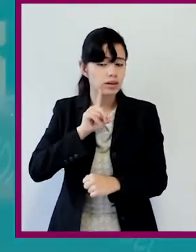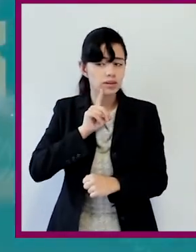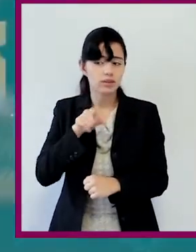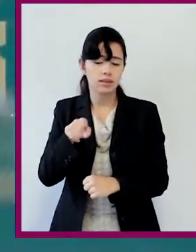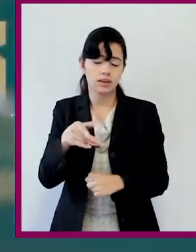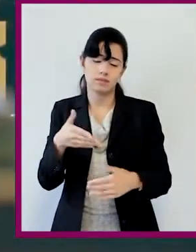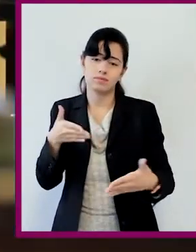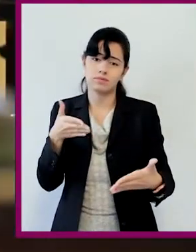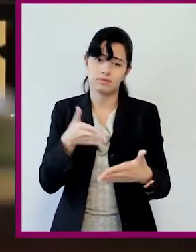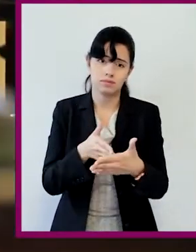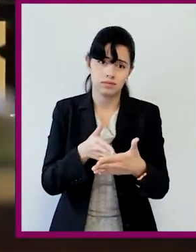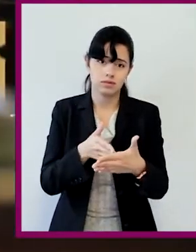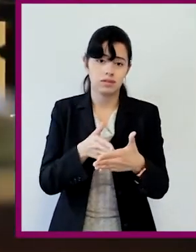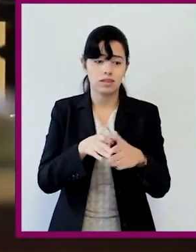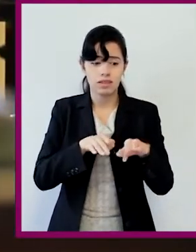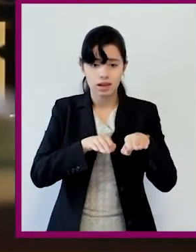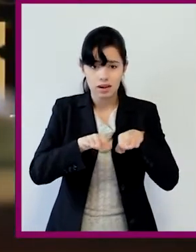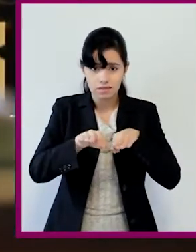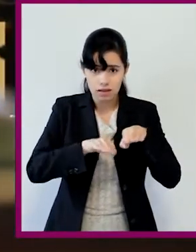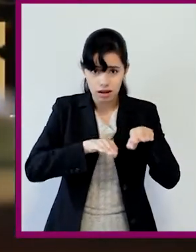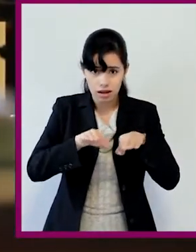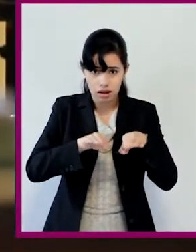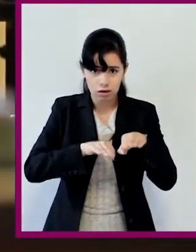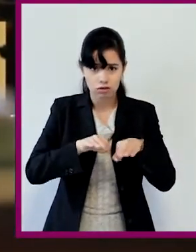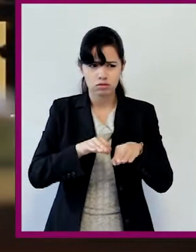o de calidad, tienen mayores